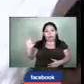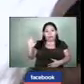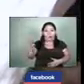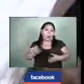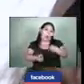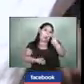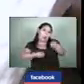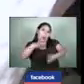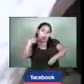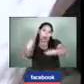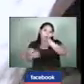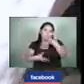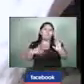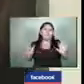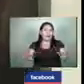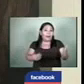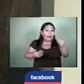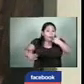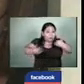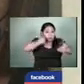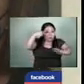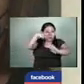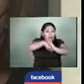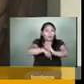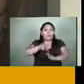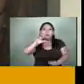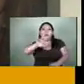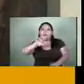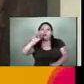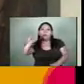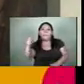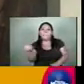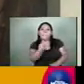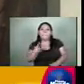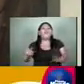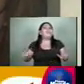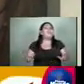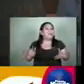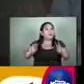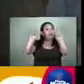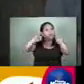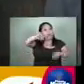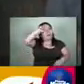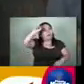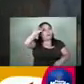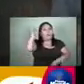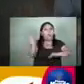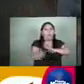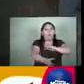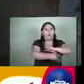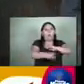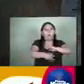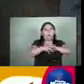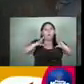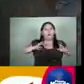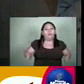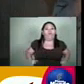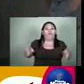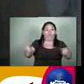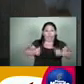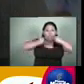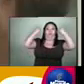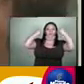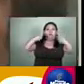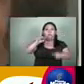esto con el fin de brindar detalles en contra de 31 acusados en el caso denominado saqueo público que salió a la luz en el año